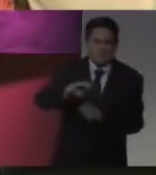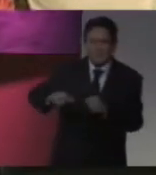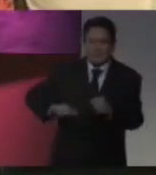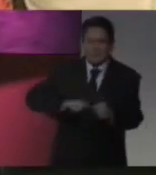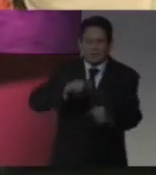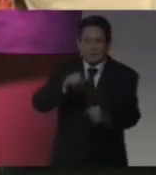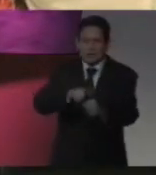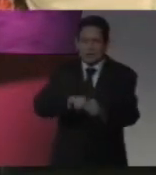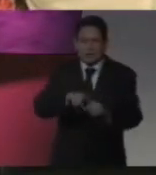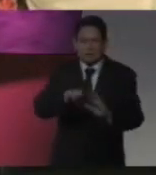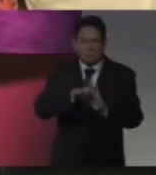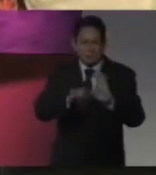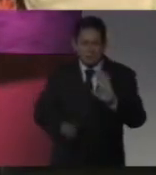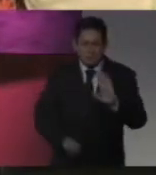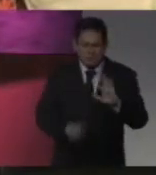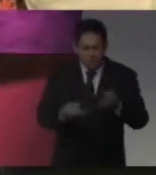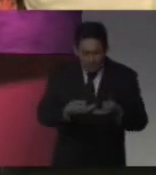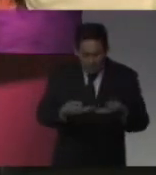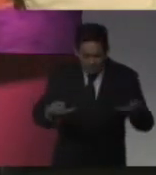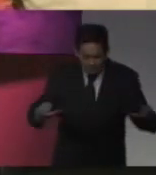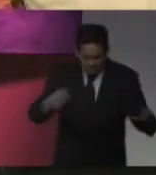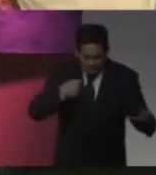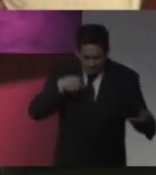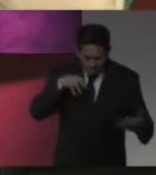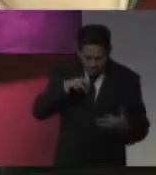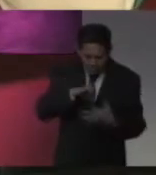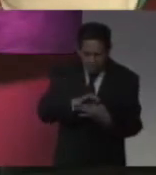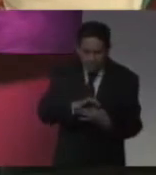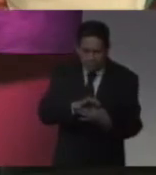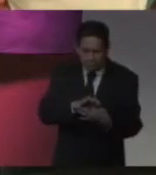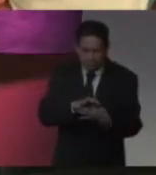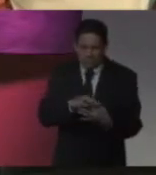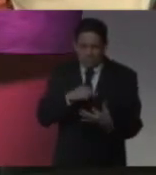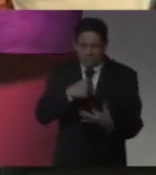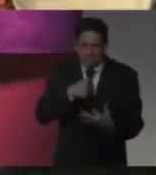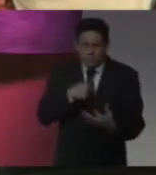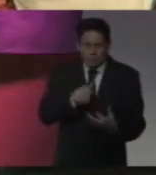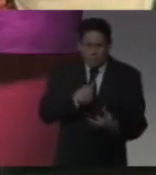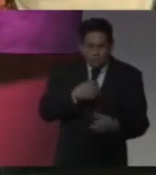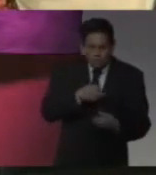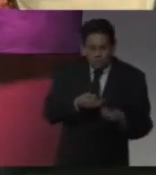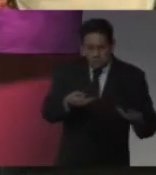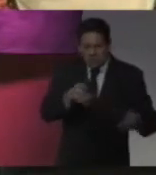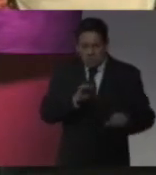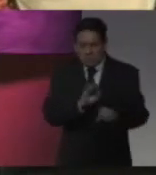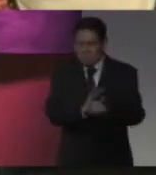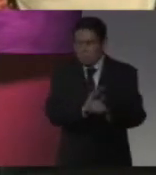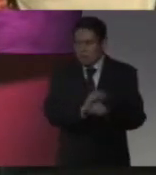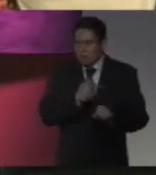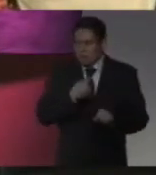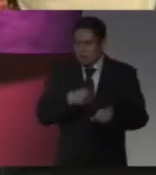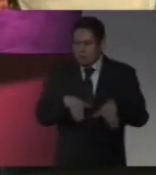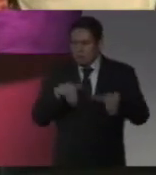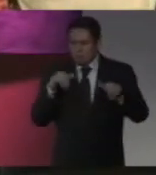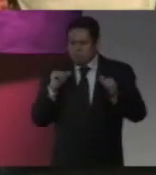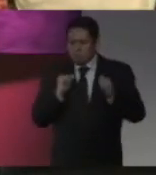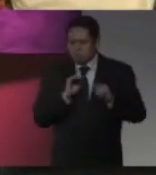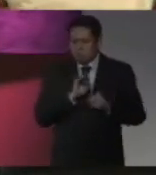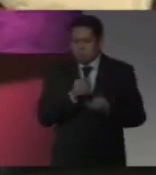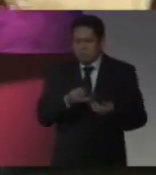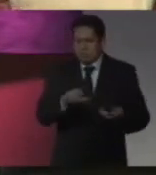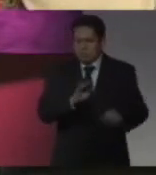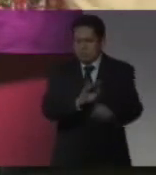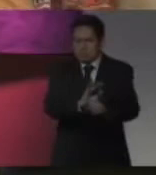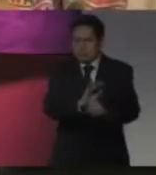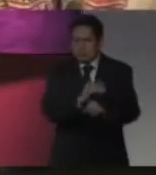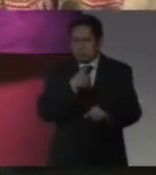tierra que soy yo. No voy a defender a la tierra desde afuera, no voy a proteger al medio